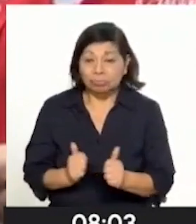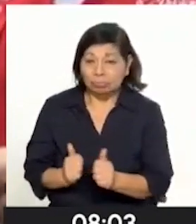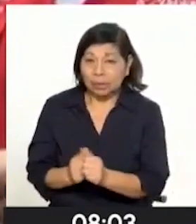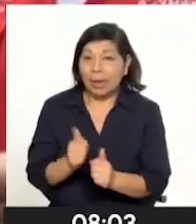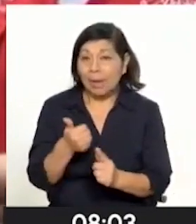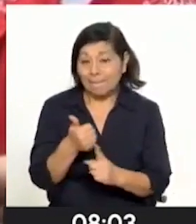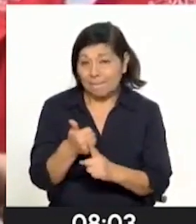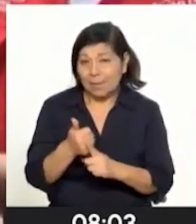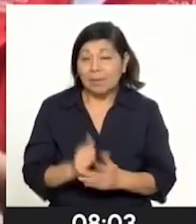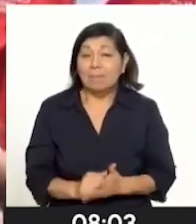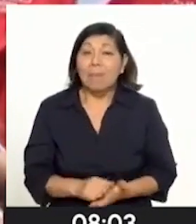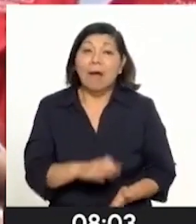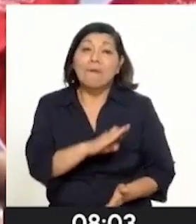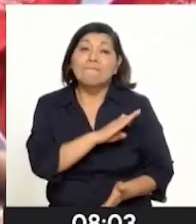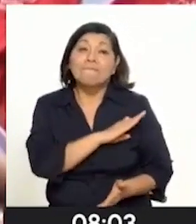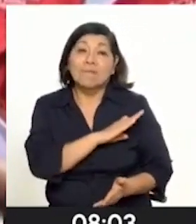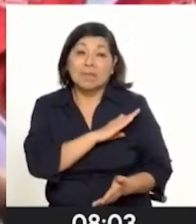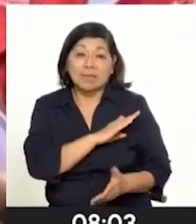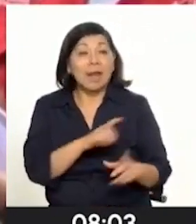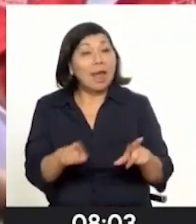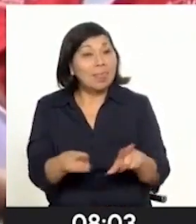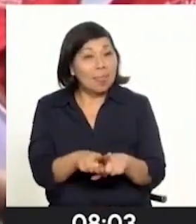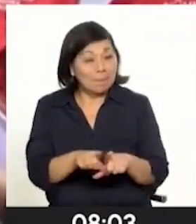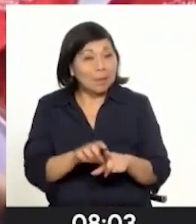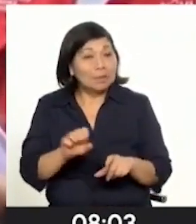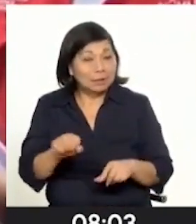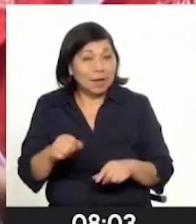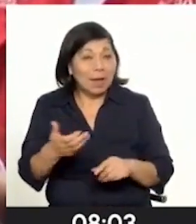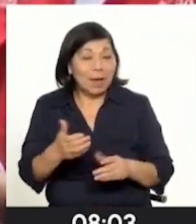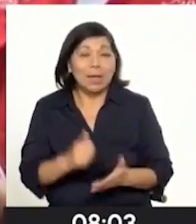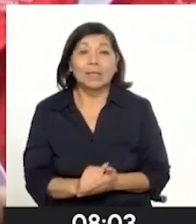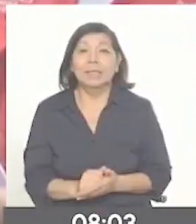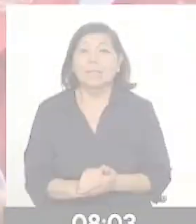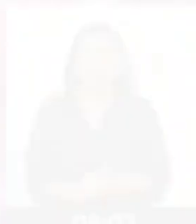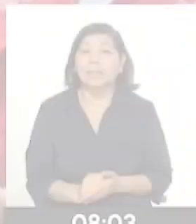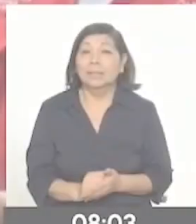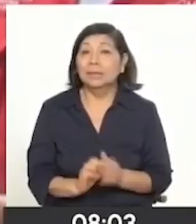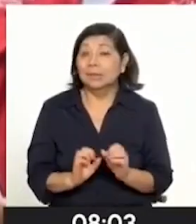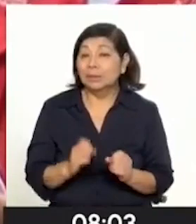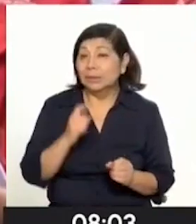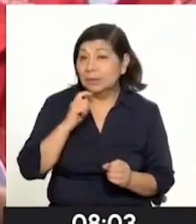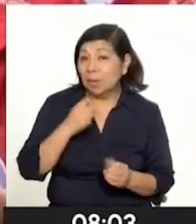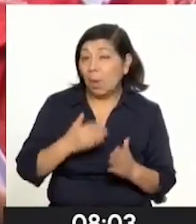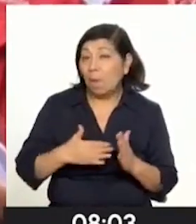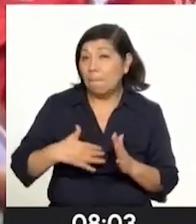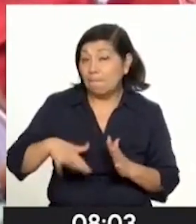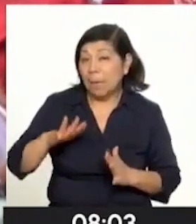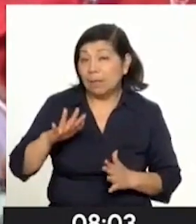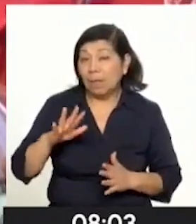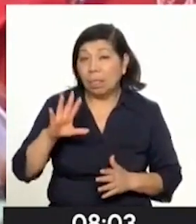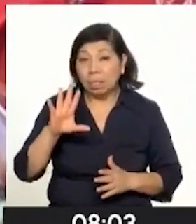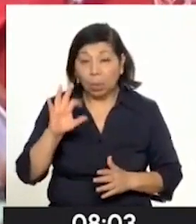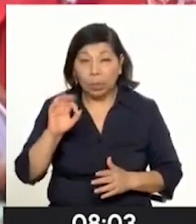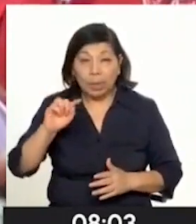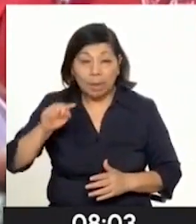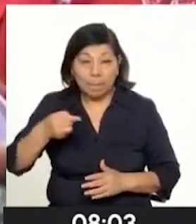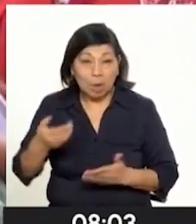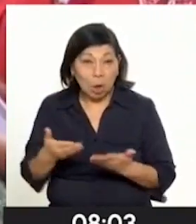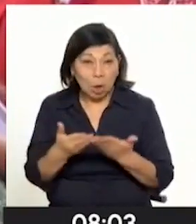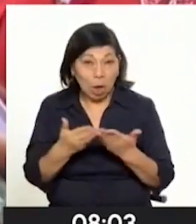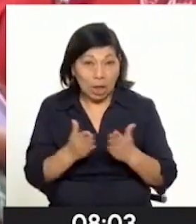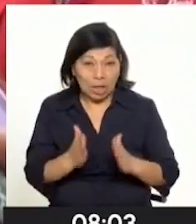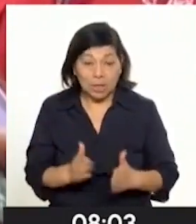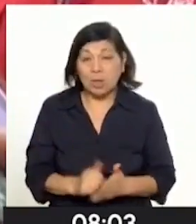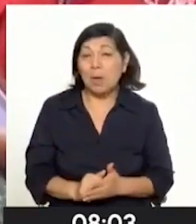a las mismas. Fiscalización también hay, ¿no? Pero a lo que me refiero es, estamos hablando de más de 50.000 escuelas, y eso